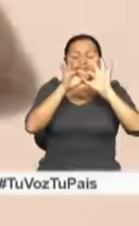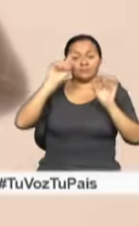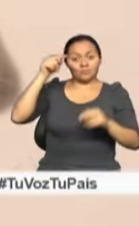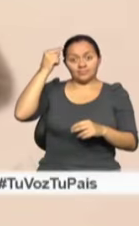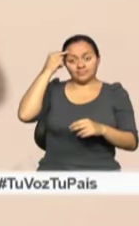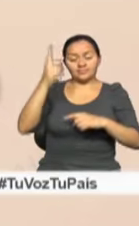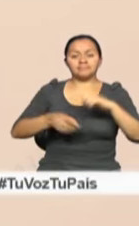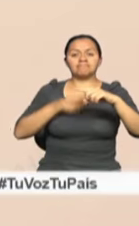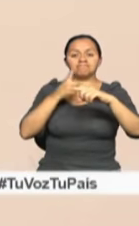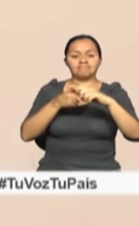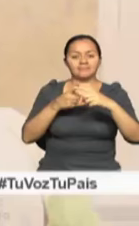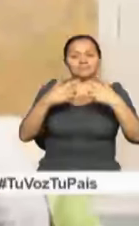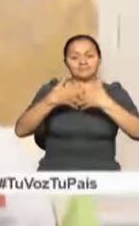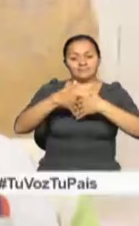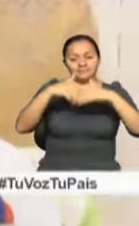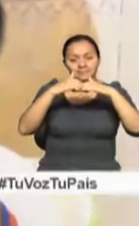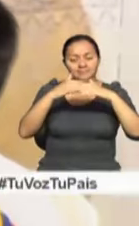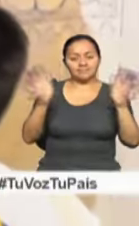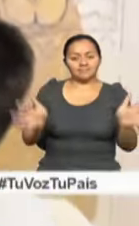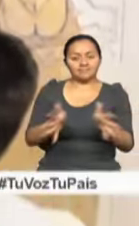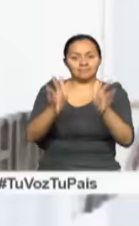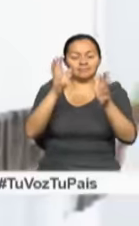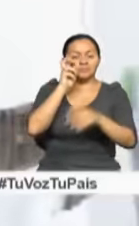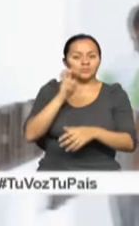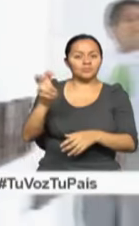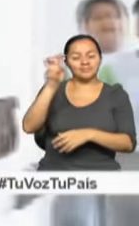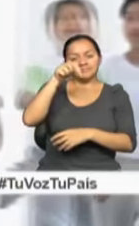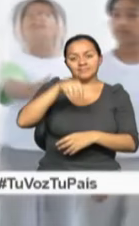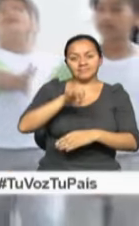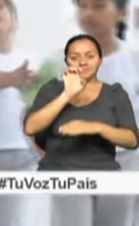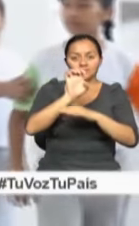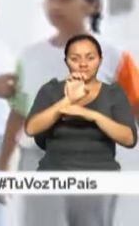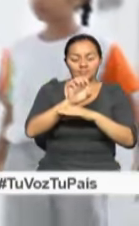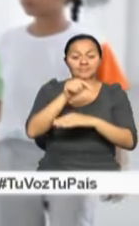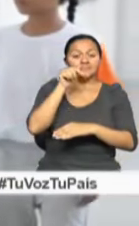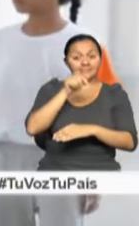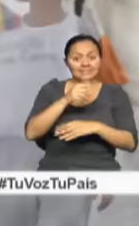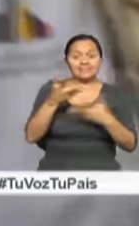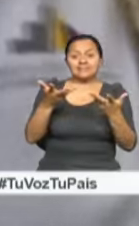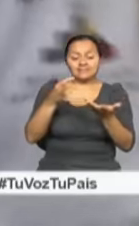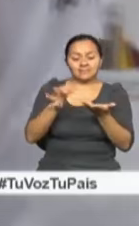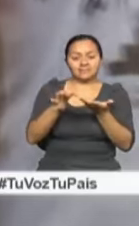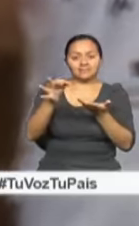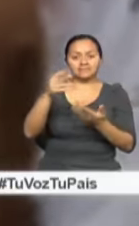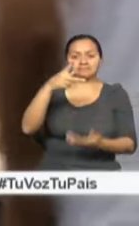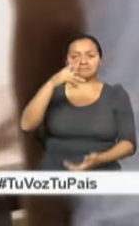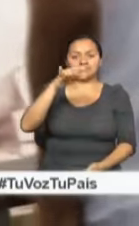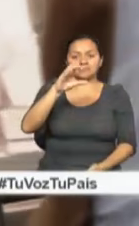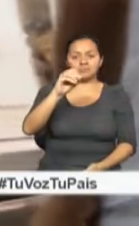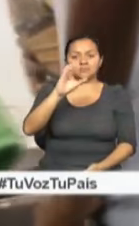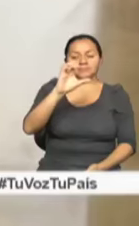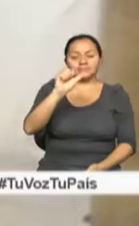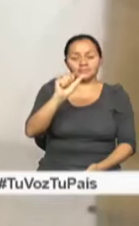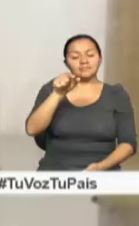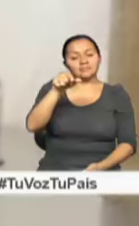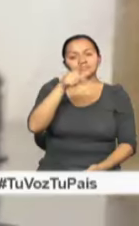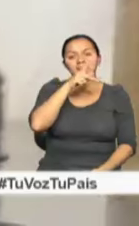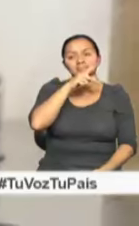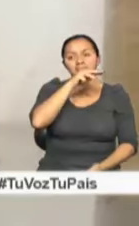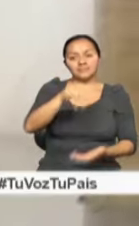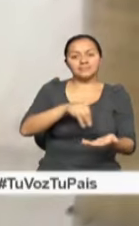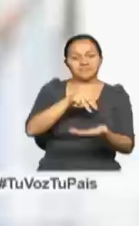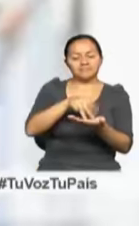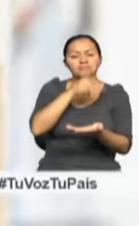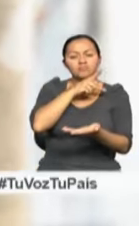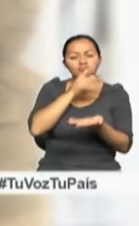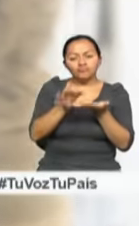Nacional, que busca impulsar el potencial turístico del país, en este caso de la parroquia Picoazá en Manabí. Caterine